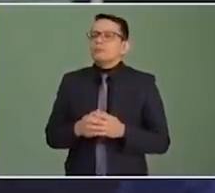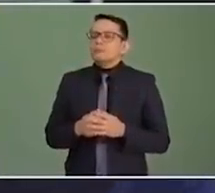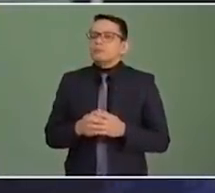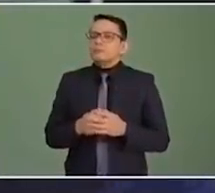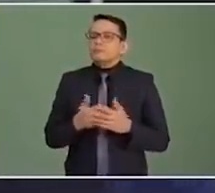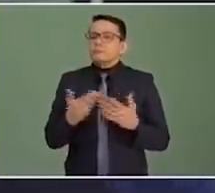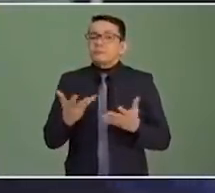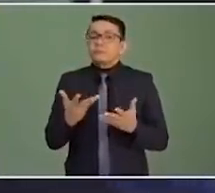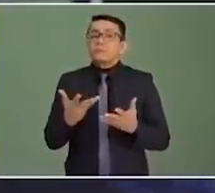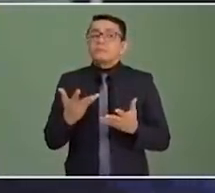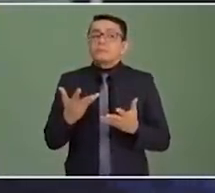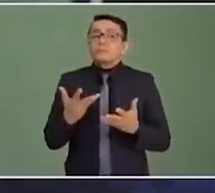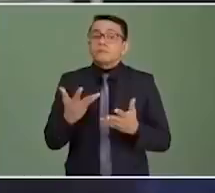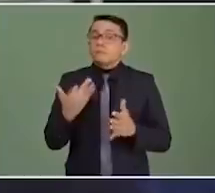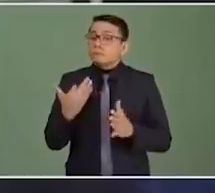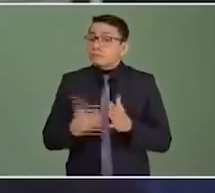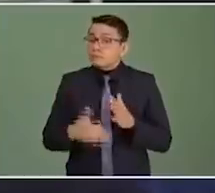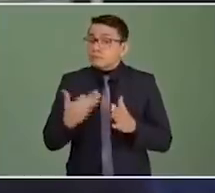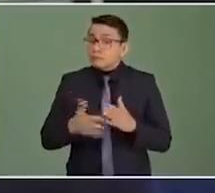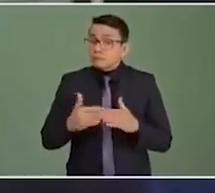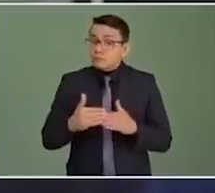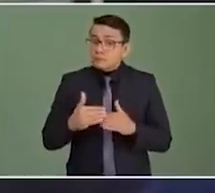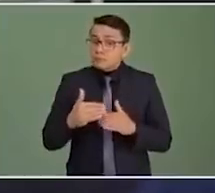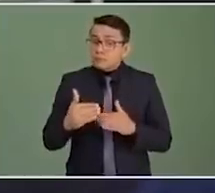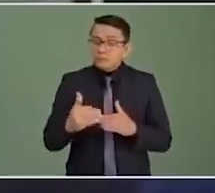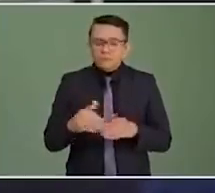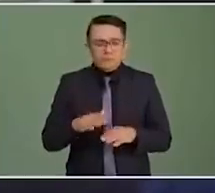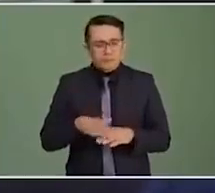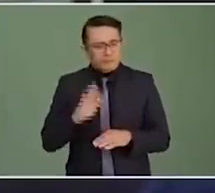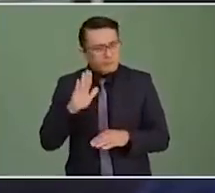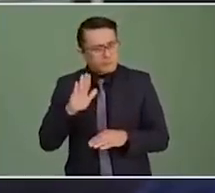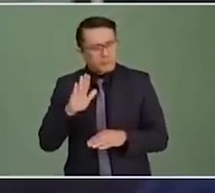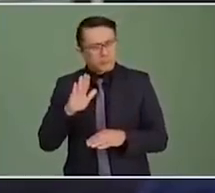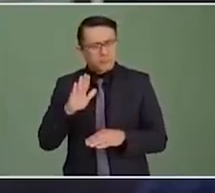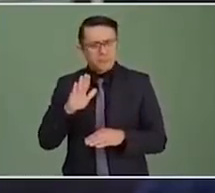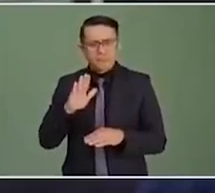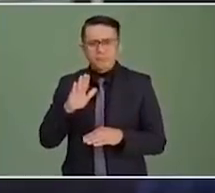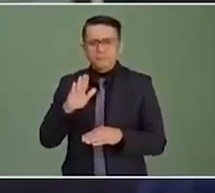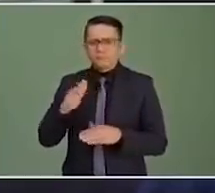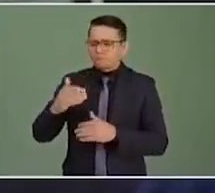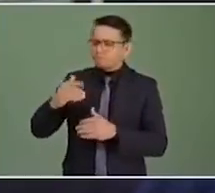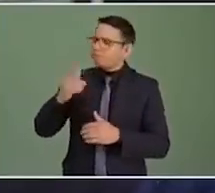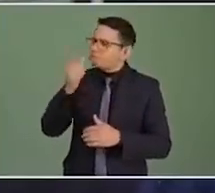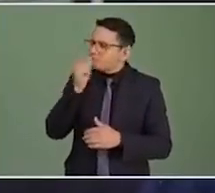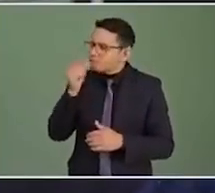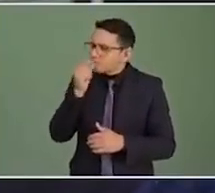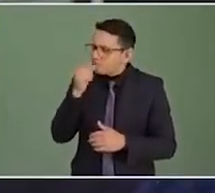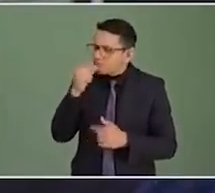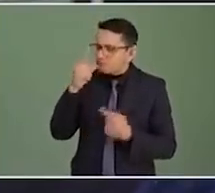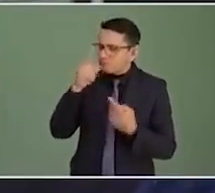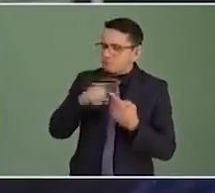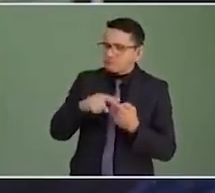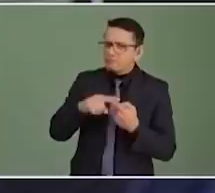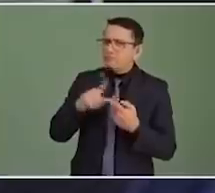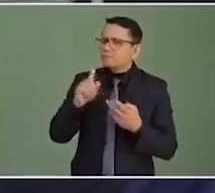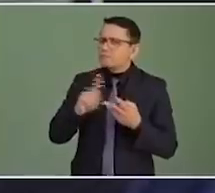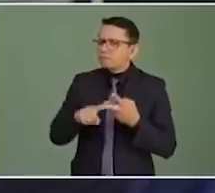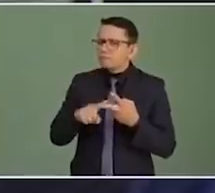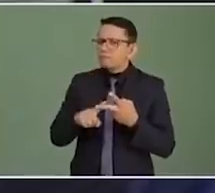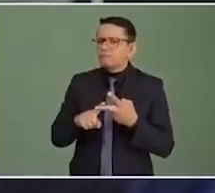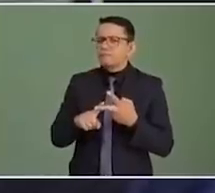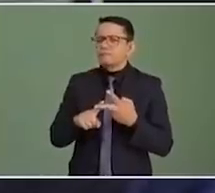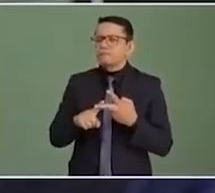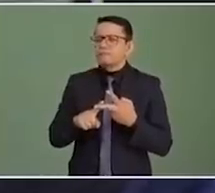hace falta y tener más policías y más